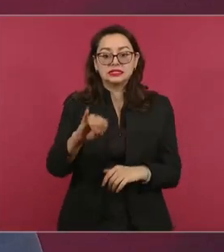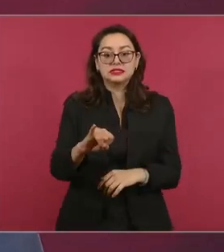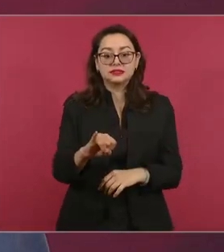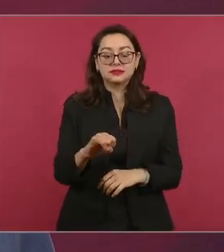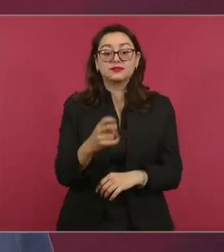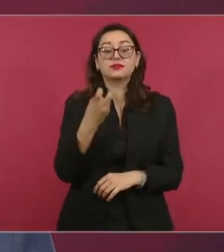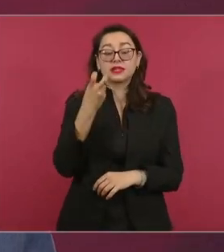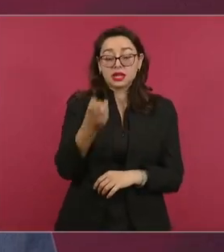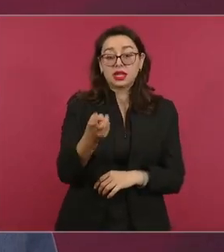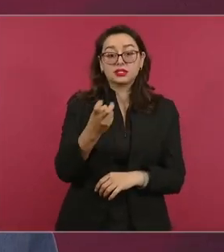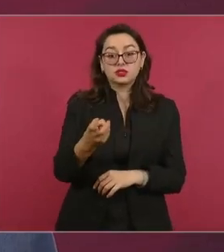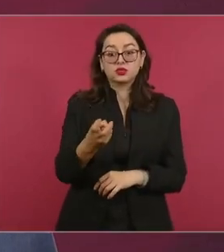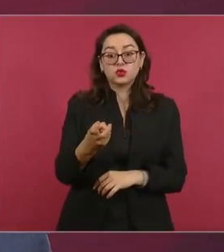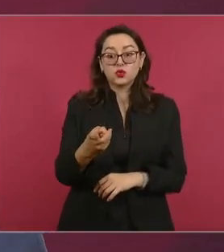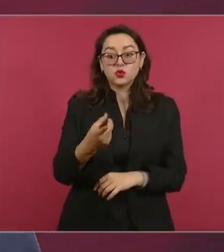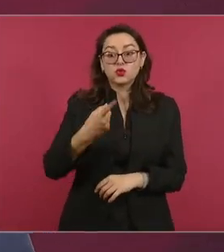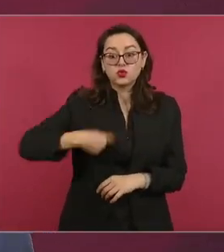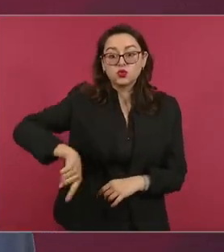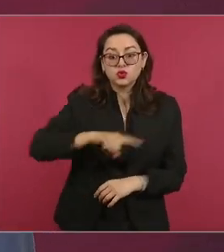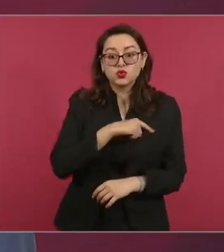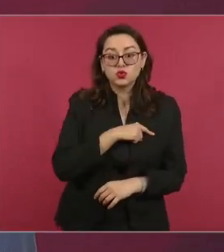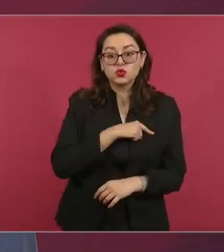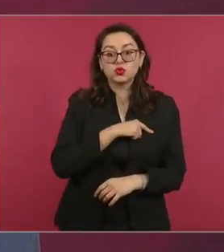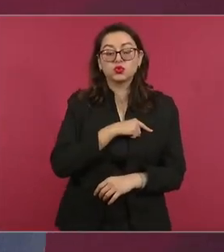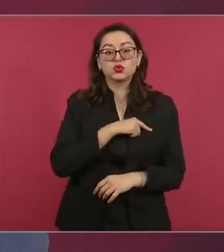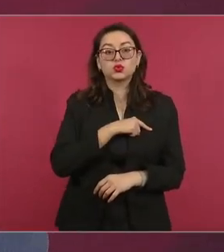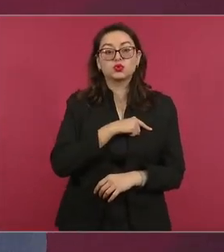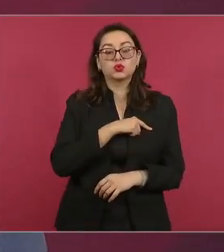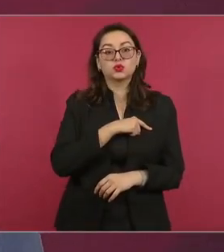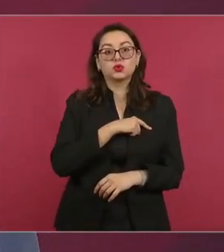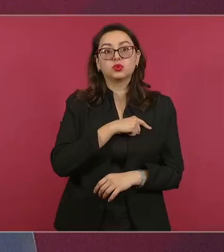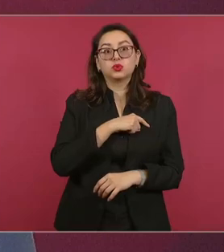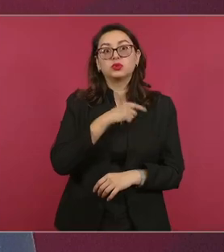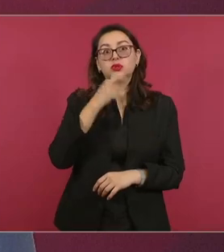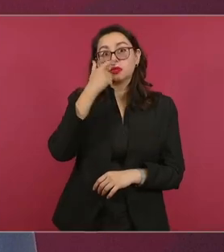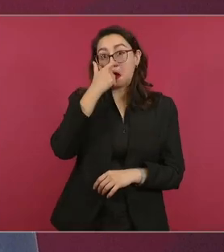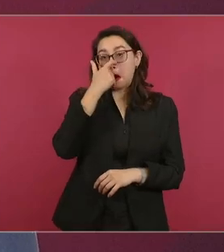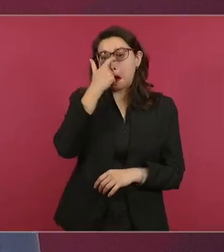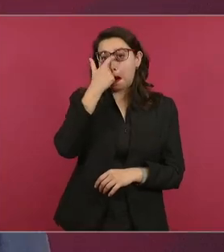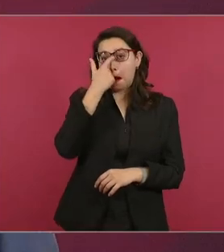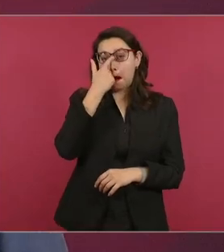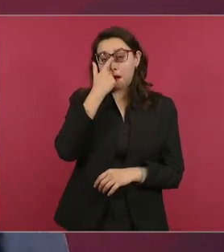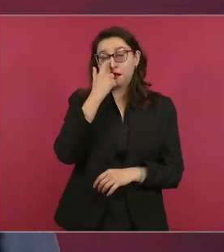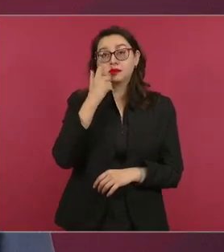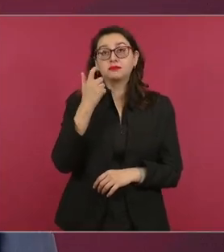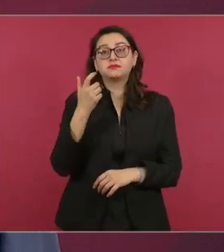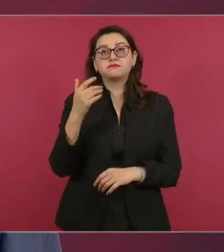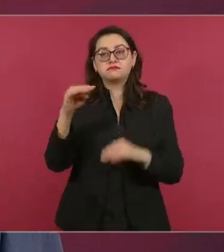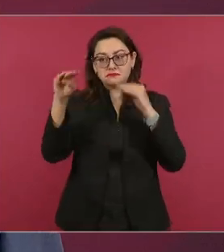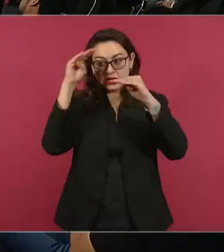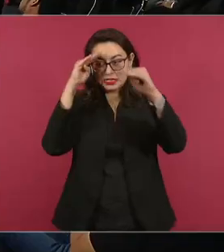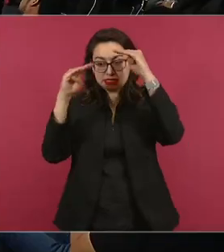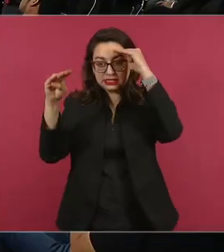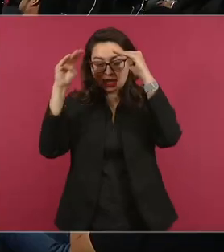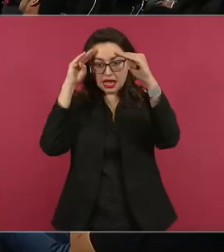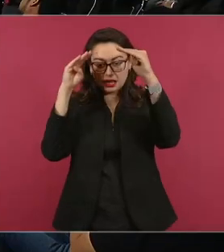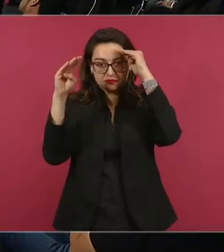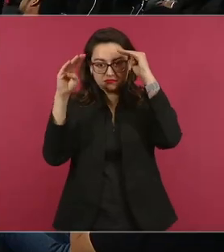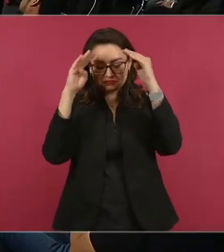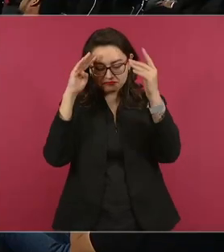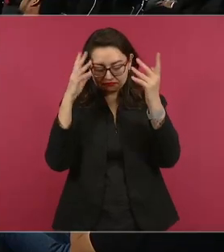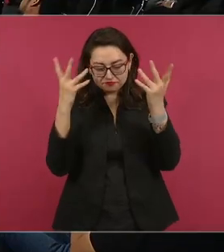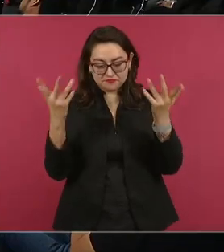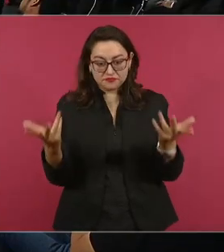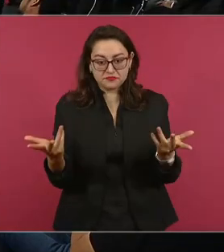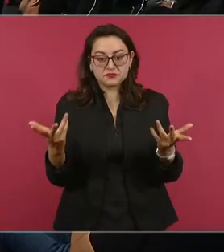es la diferencia que hay entre la política y otro